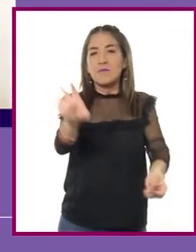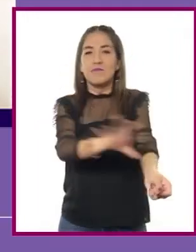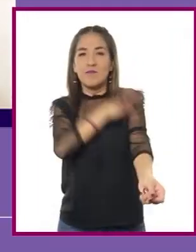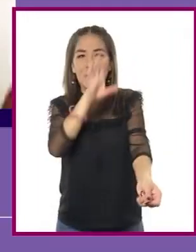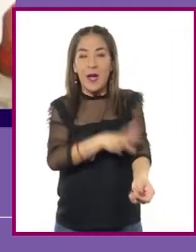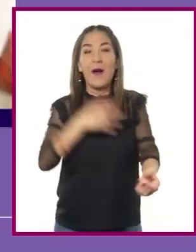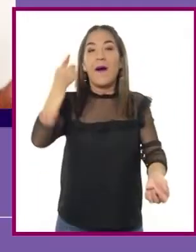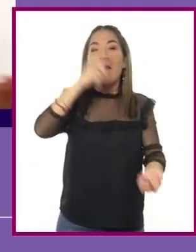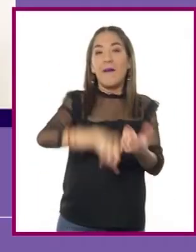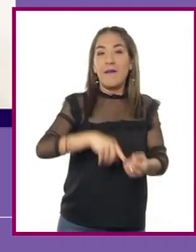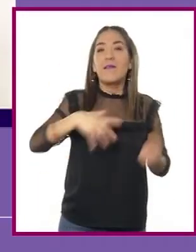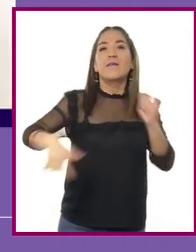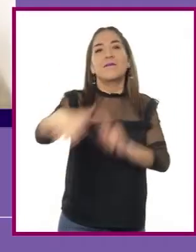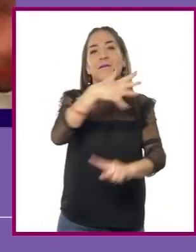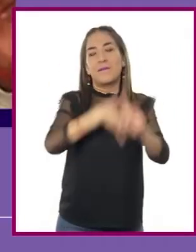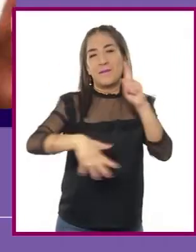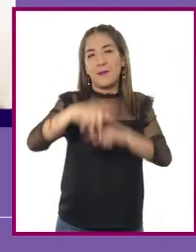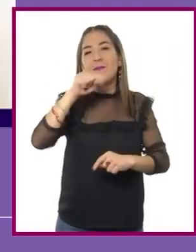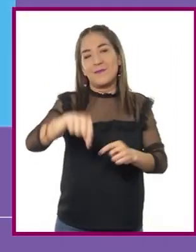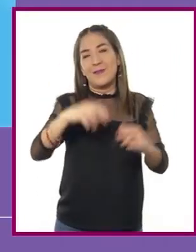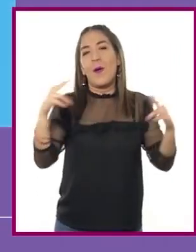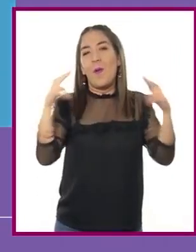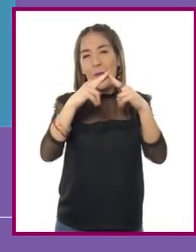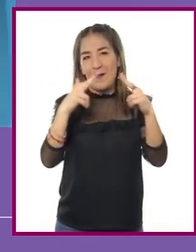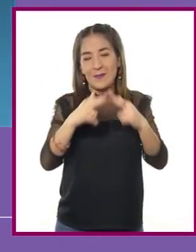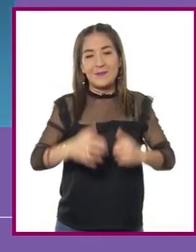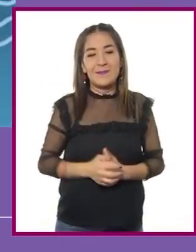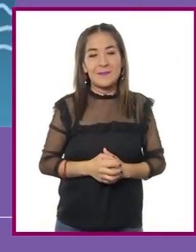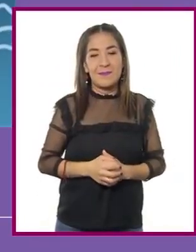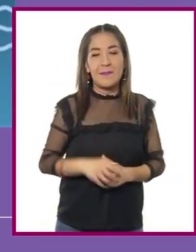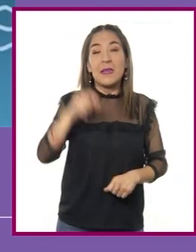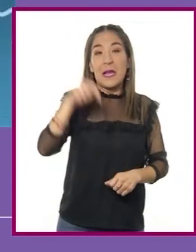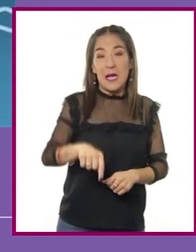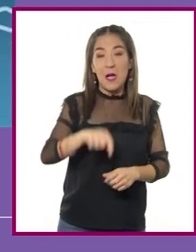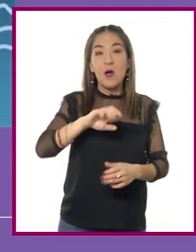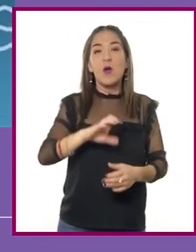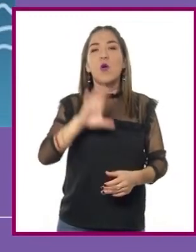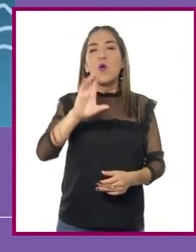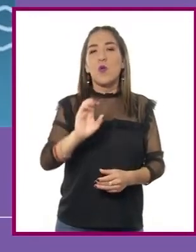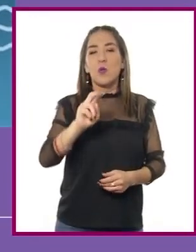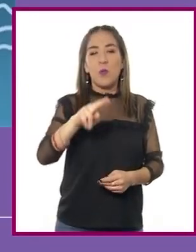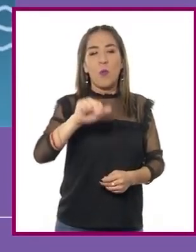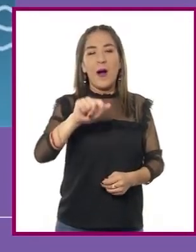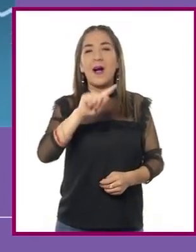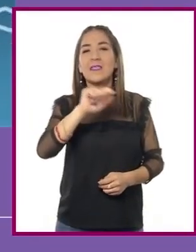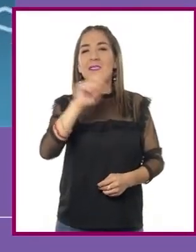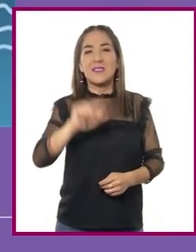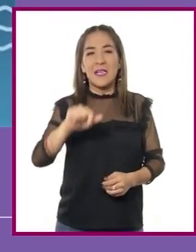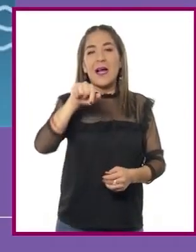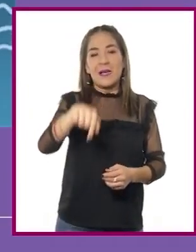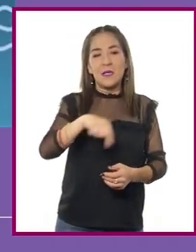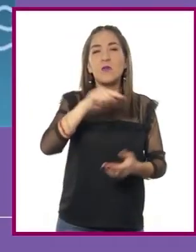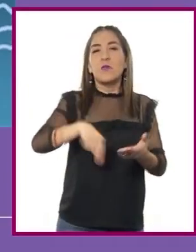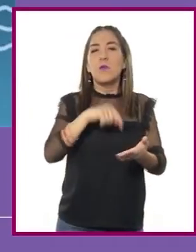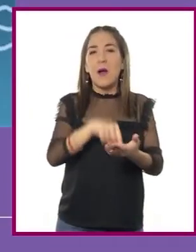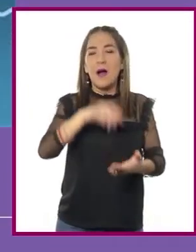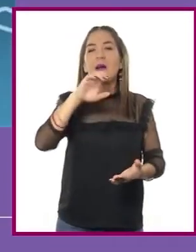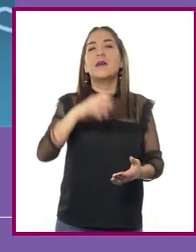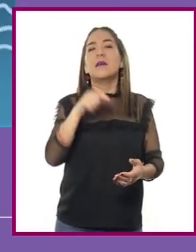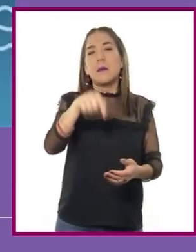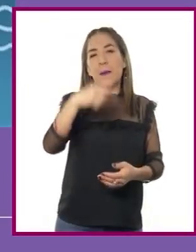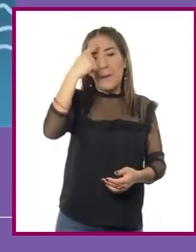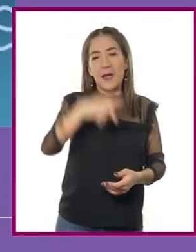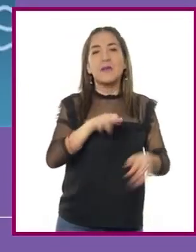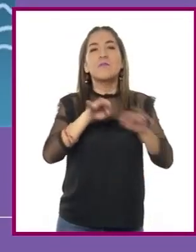electricidad que llega a todos nuestros hogares. Aquí en Cuautla, los trabajadores de Pemex son servidores públicos